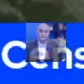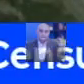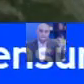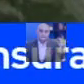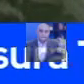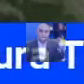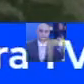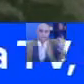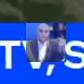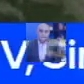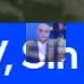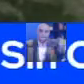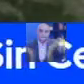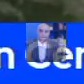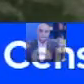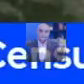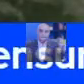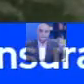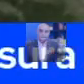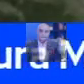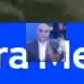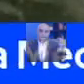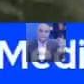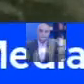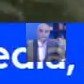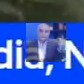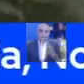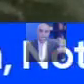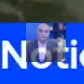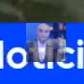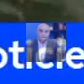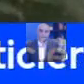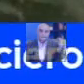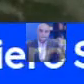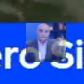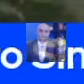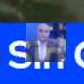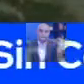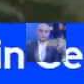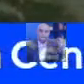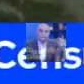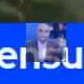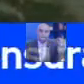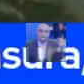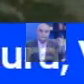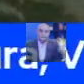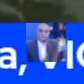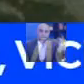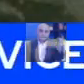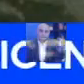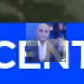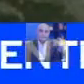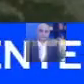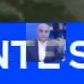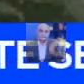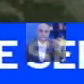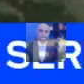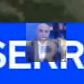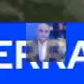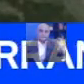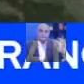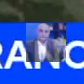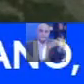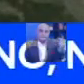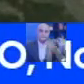comercio. La Secretaría de Relaciones Exteriores informó que durante la reunión realizada ayer, el